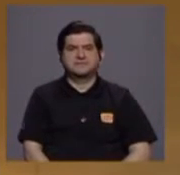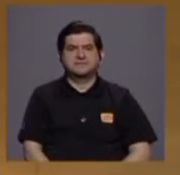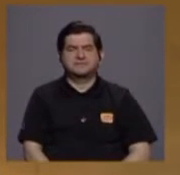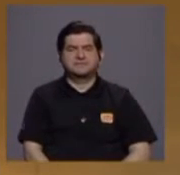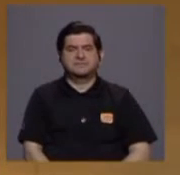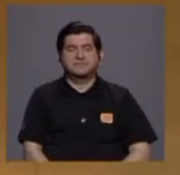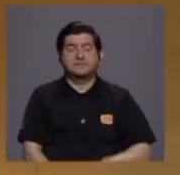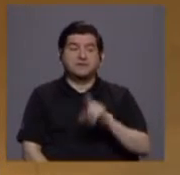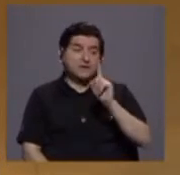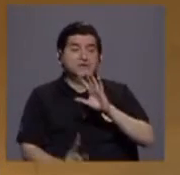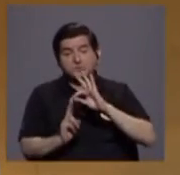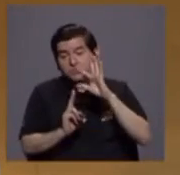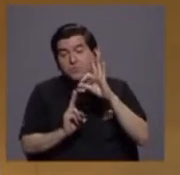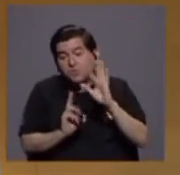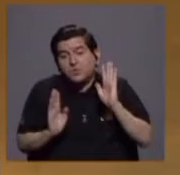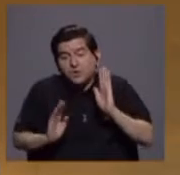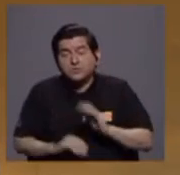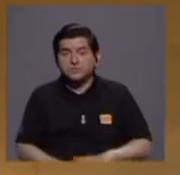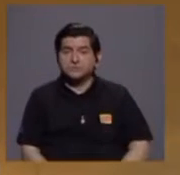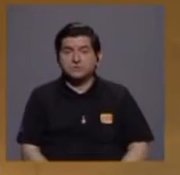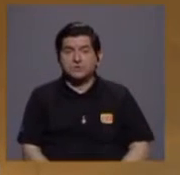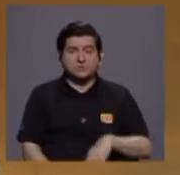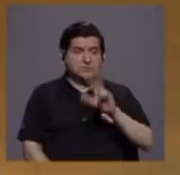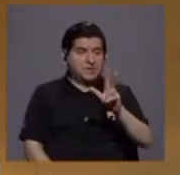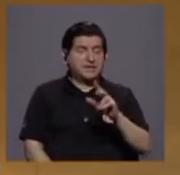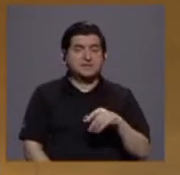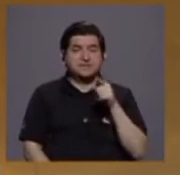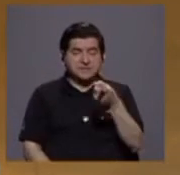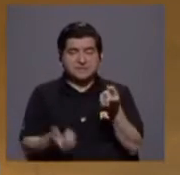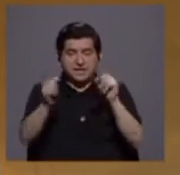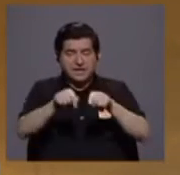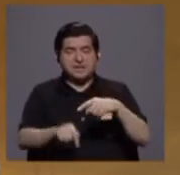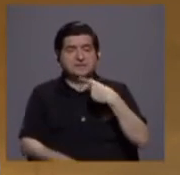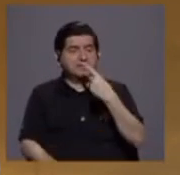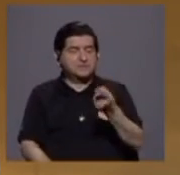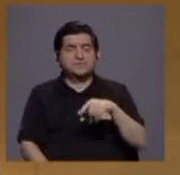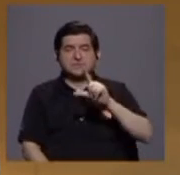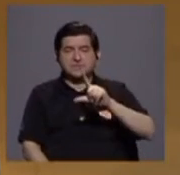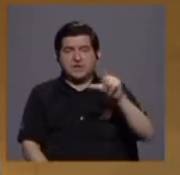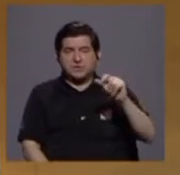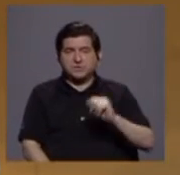es una posibilidad, una de las tres que don Luis mencionaba,